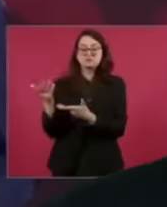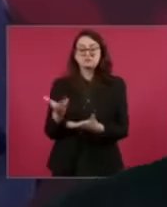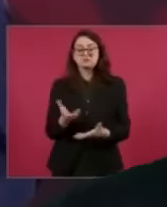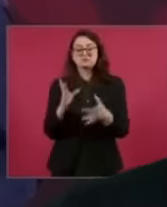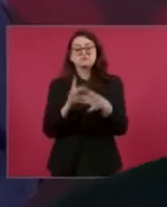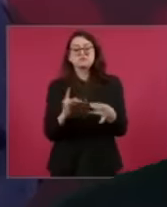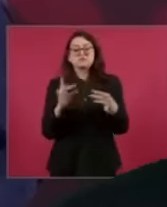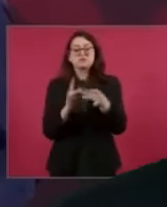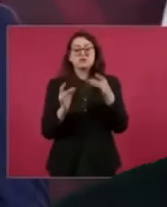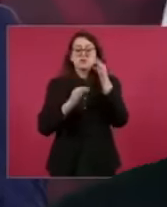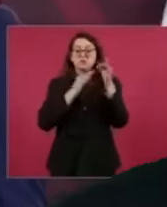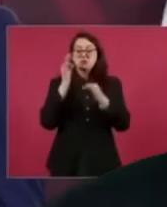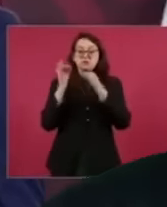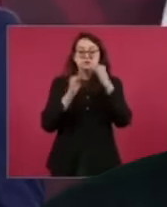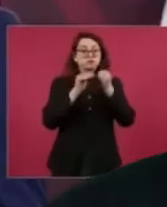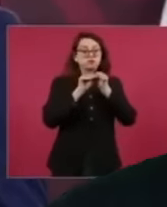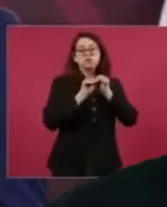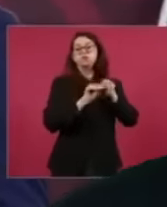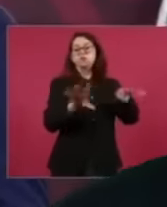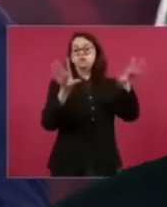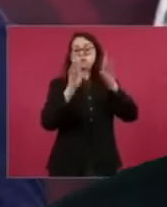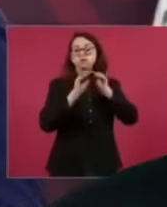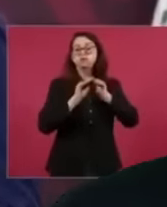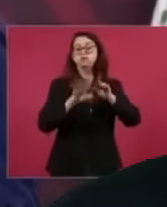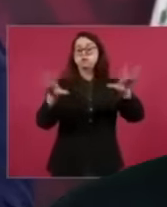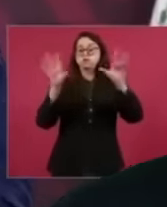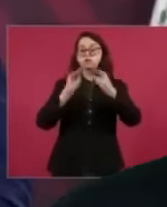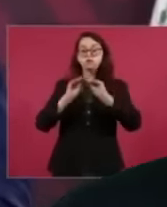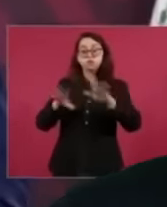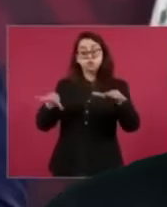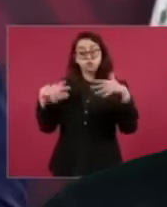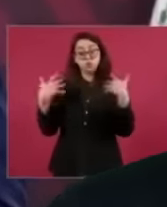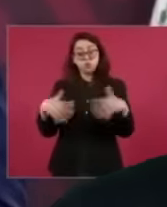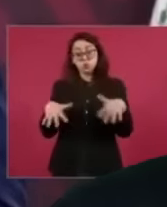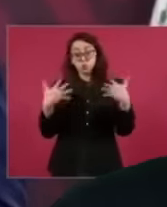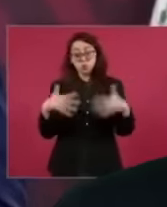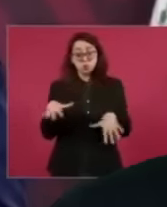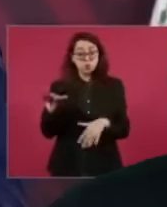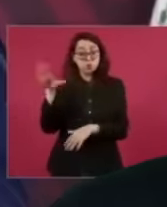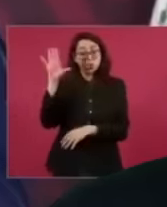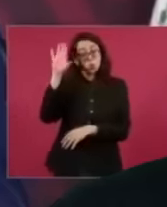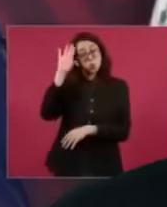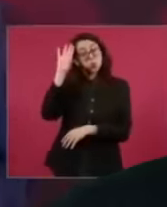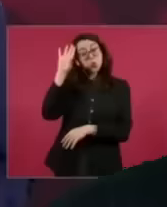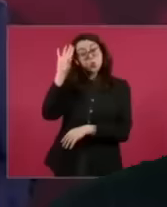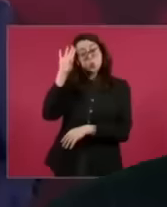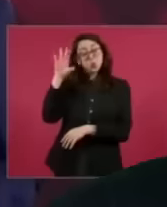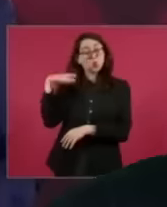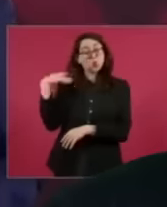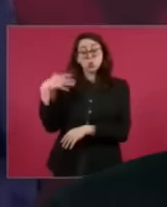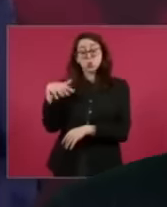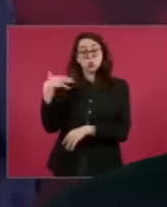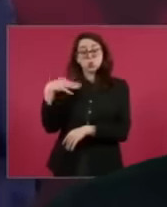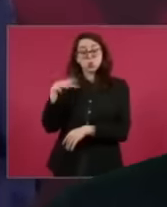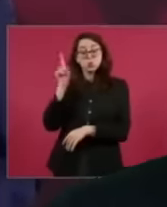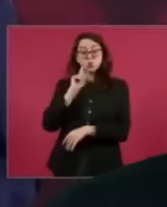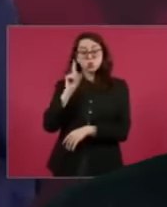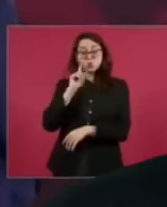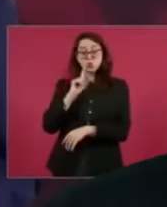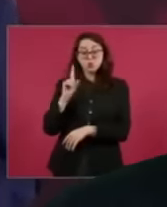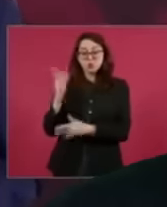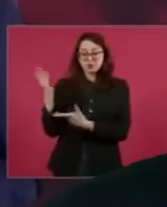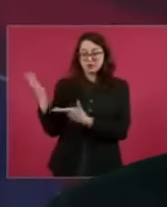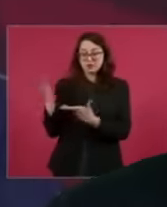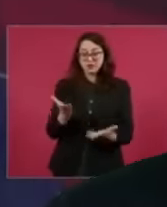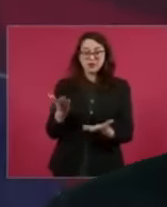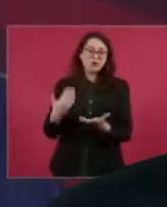todo están hablando mal de ti has demostrado con creces en más de 5 años que eres todo un inepto corrupto y mentiroso al miserable narcopresidente